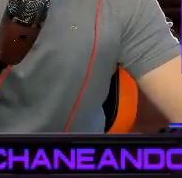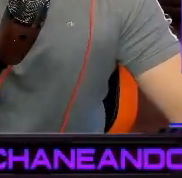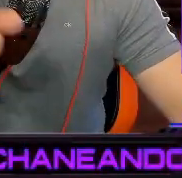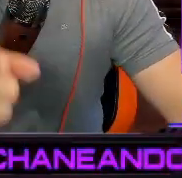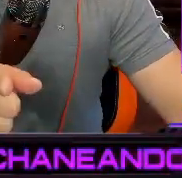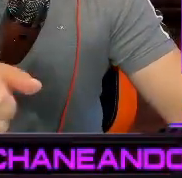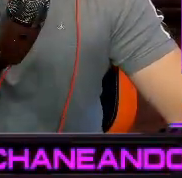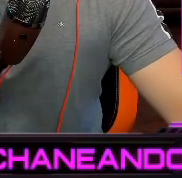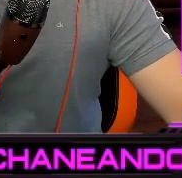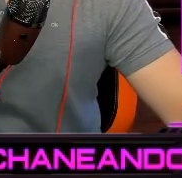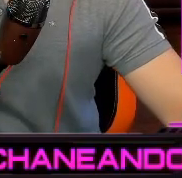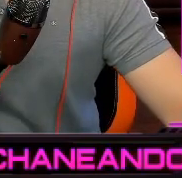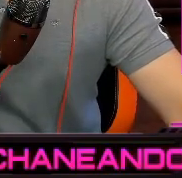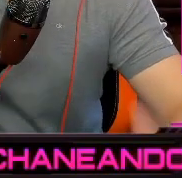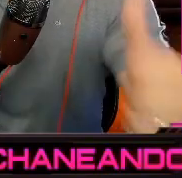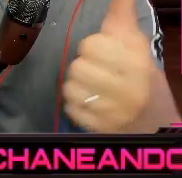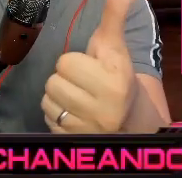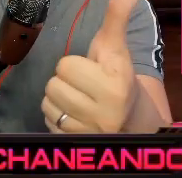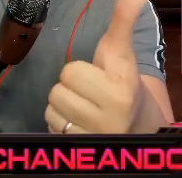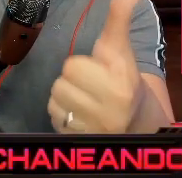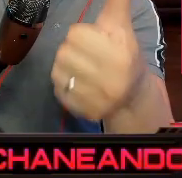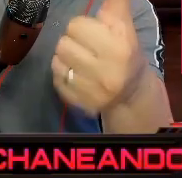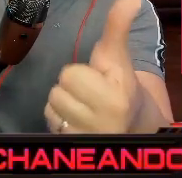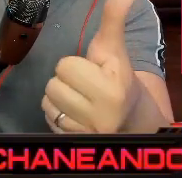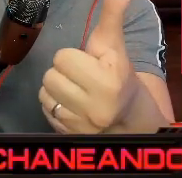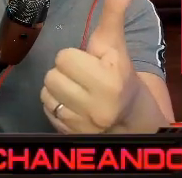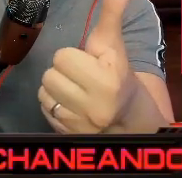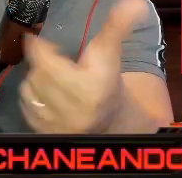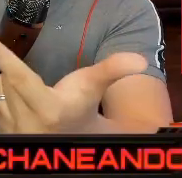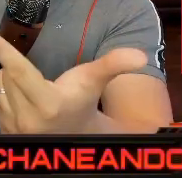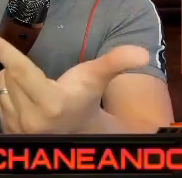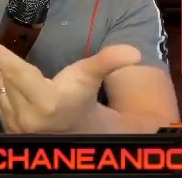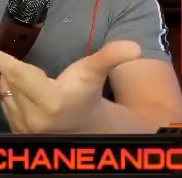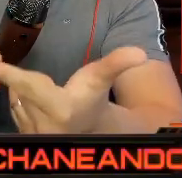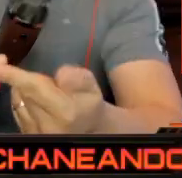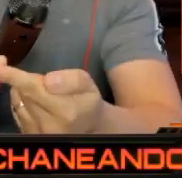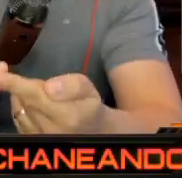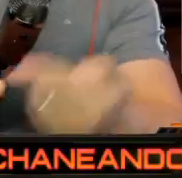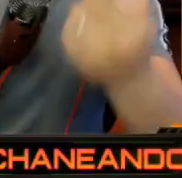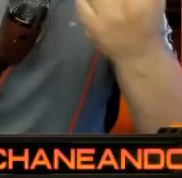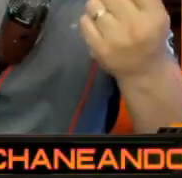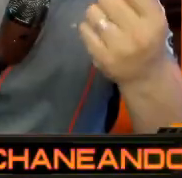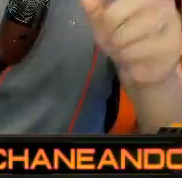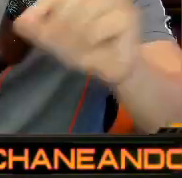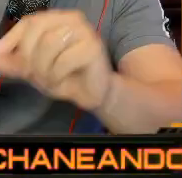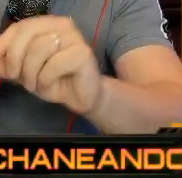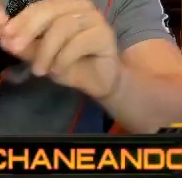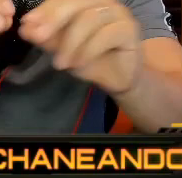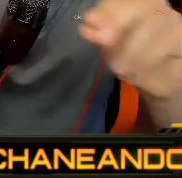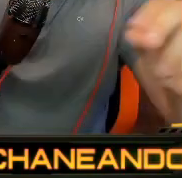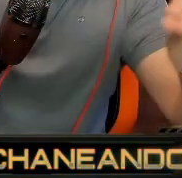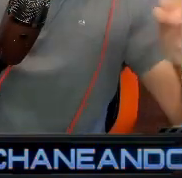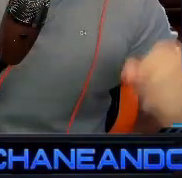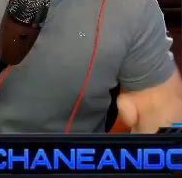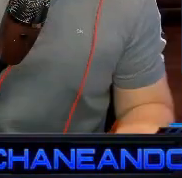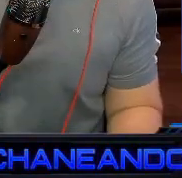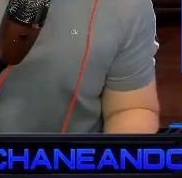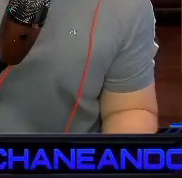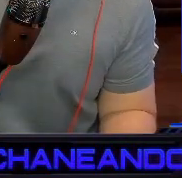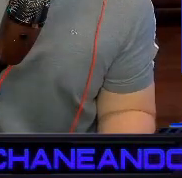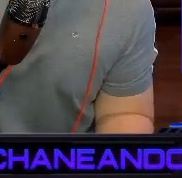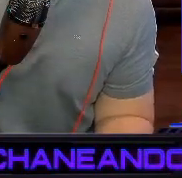tema del cáncer, hablamos de la hemodiálisis, hablamos de lo que se